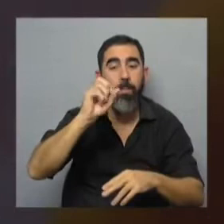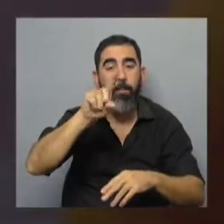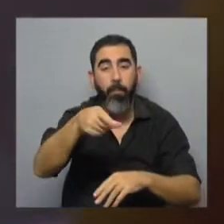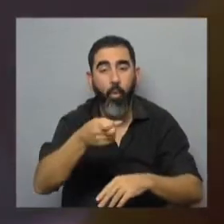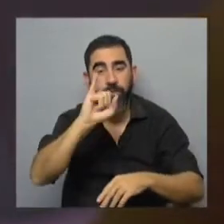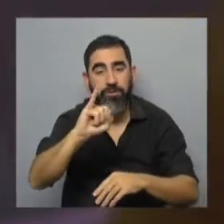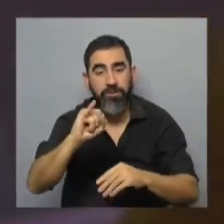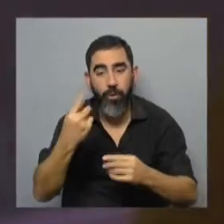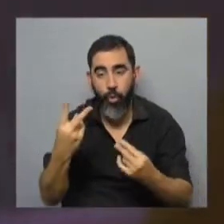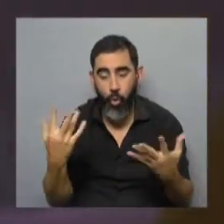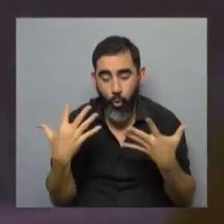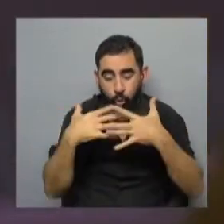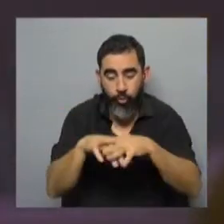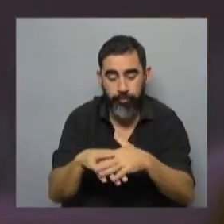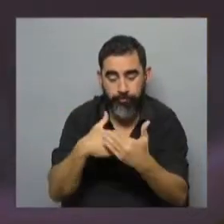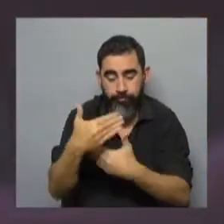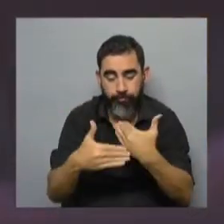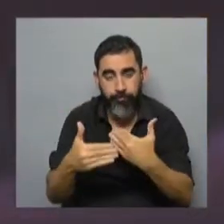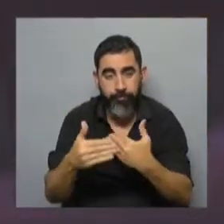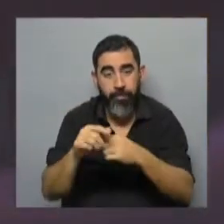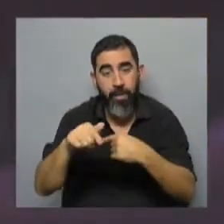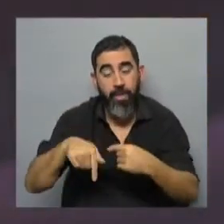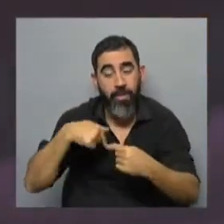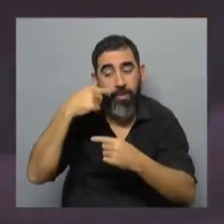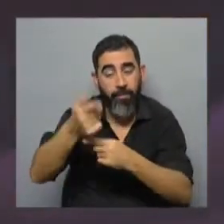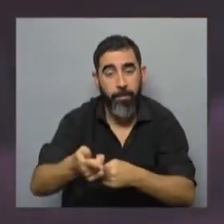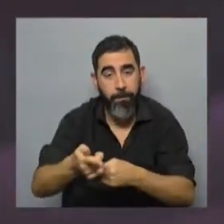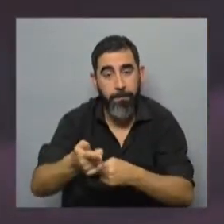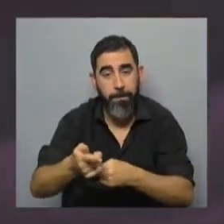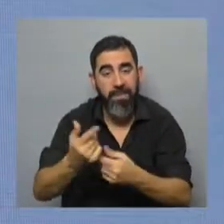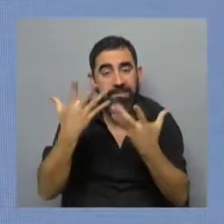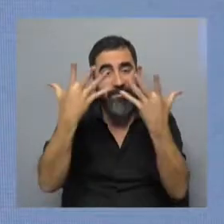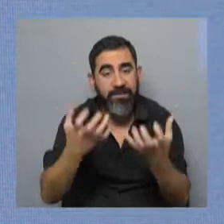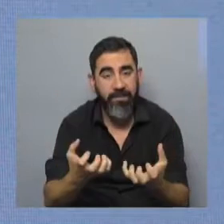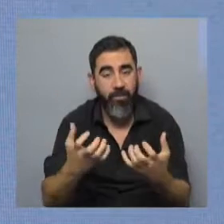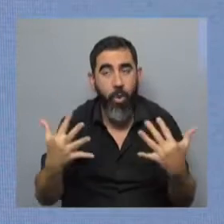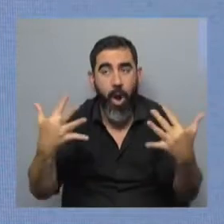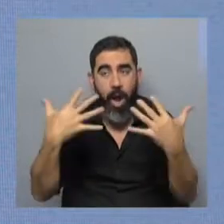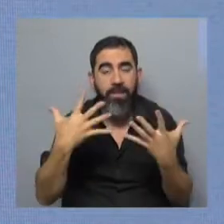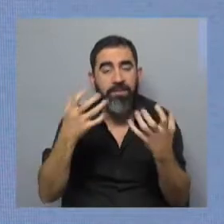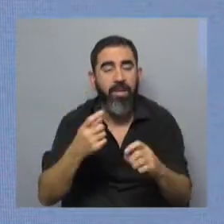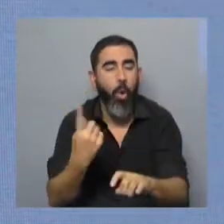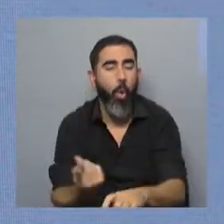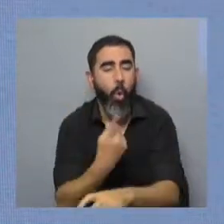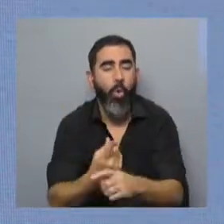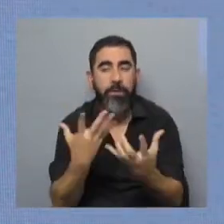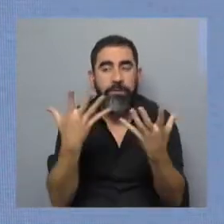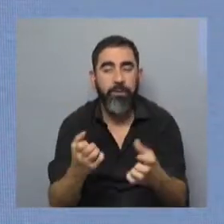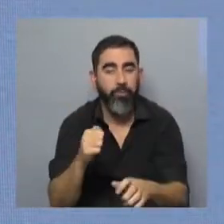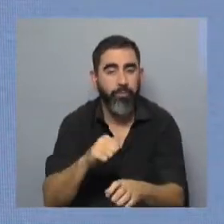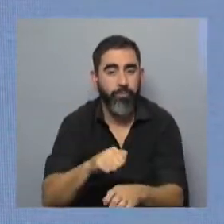masillas que se mezclan y hacen una reacción química que provoca que se seque al aire en unas pocas horas. Y